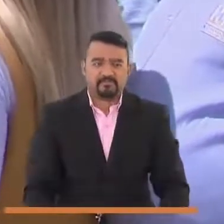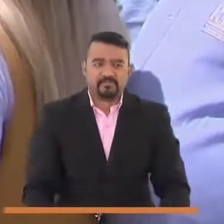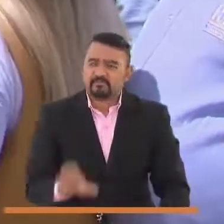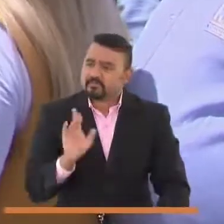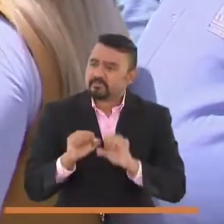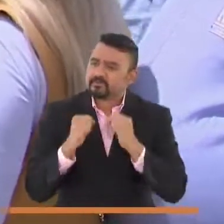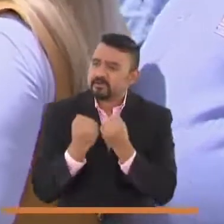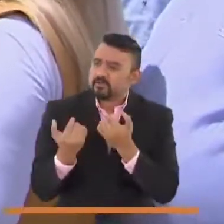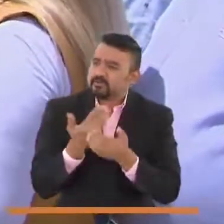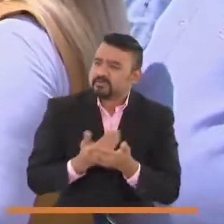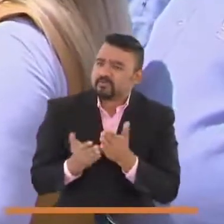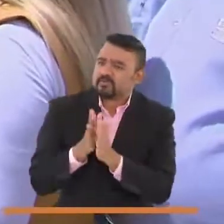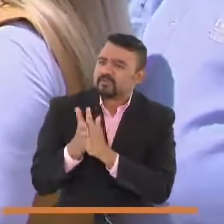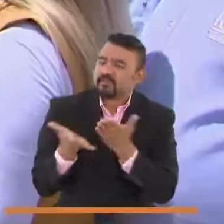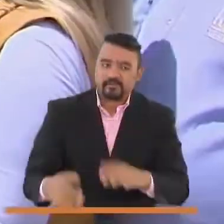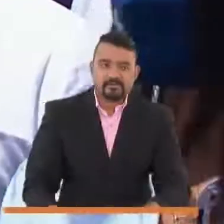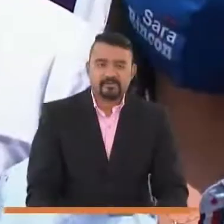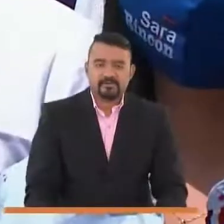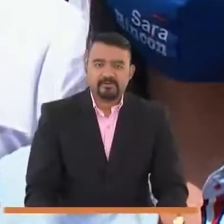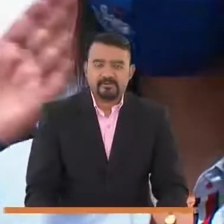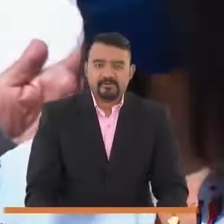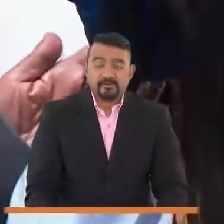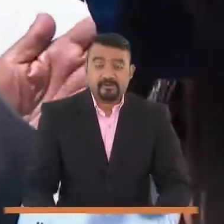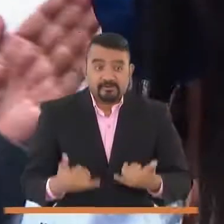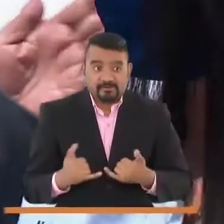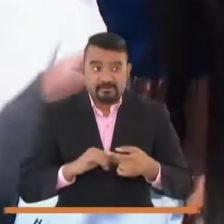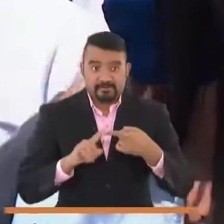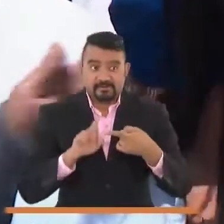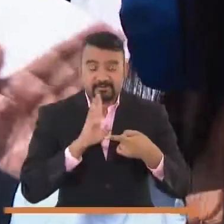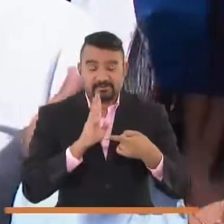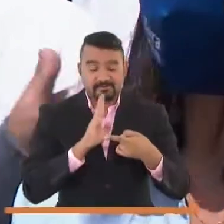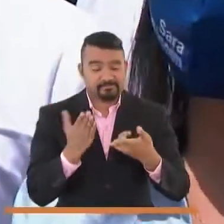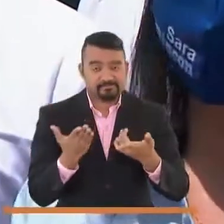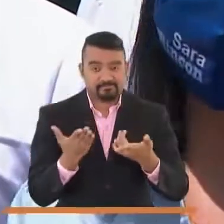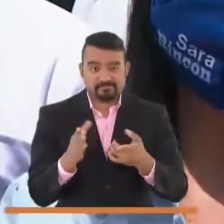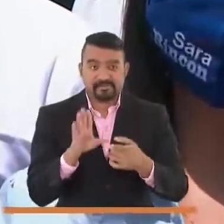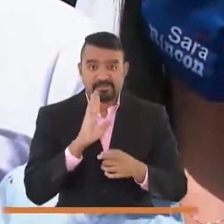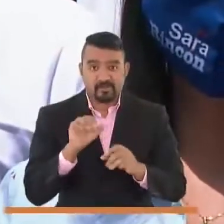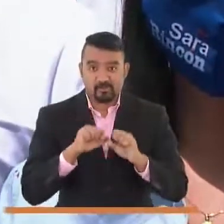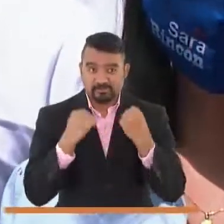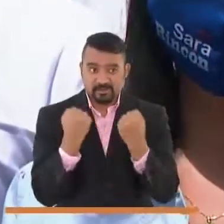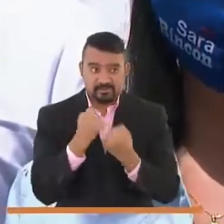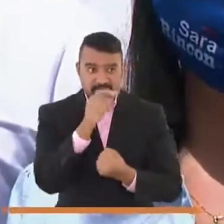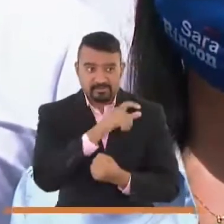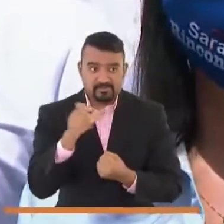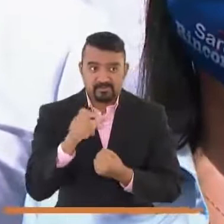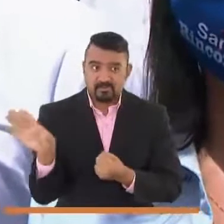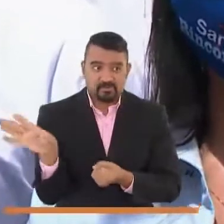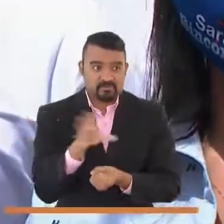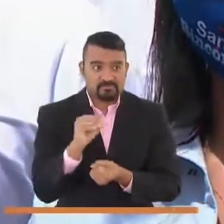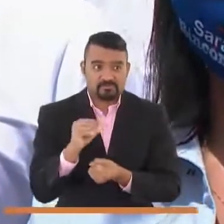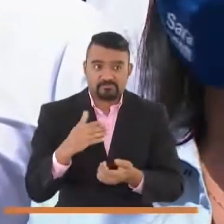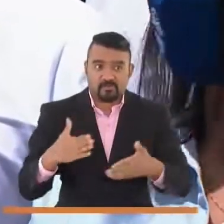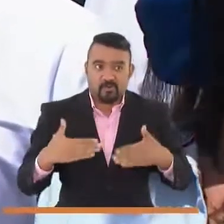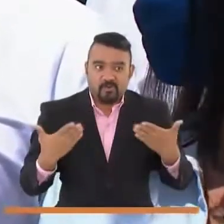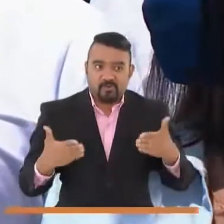para decir? Para decir, primero, muy contento con mis compañeros concejales acá, que estamos apoyando